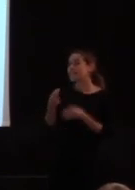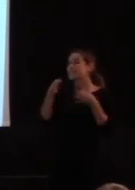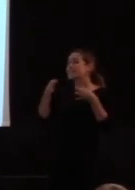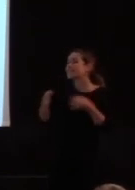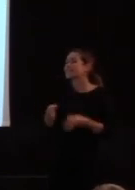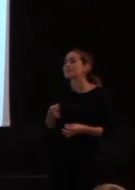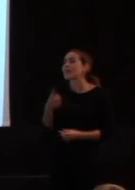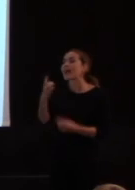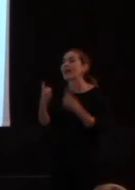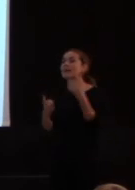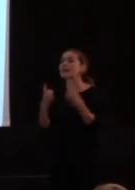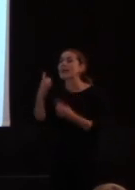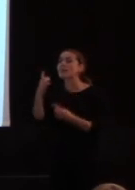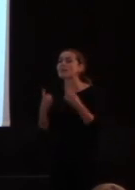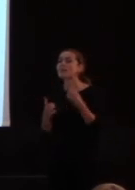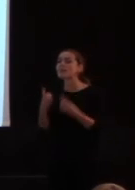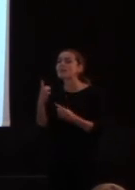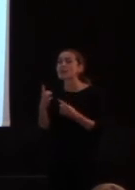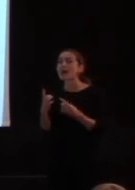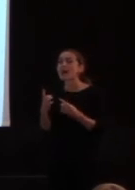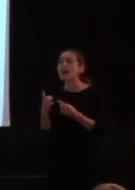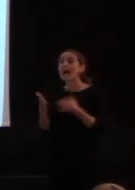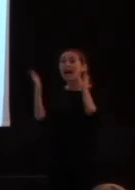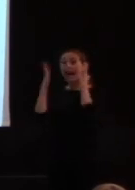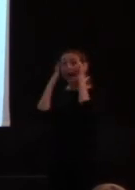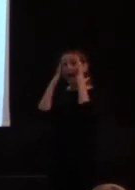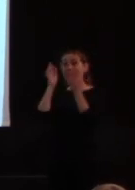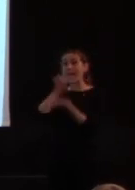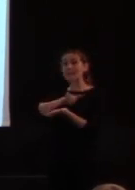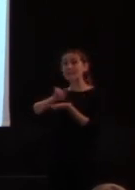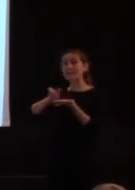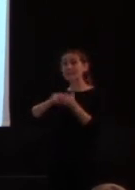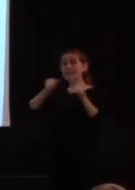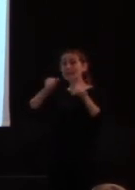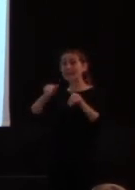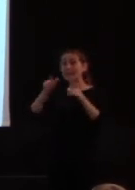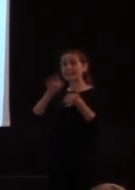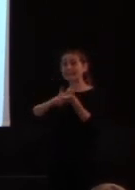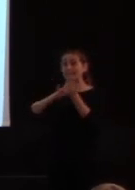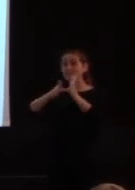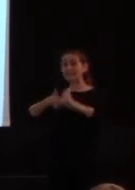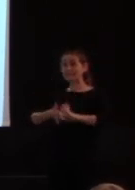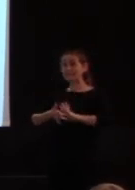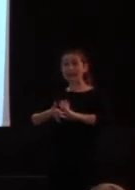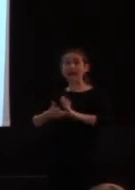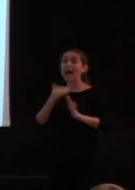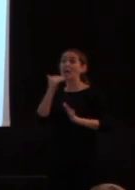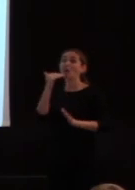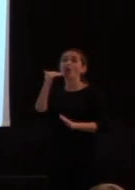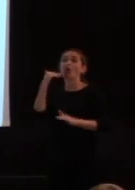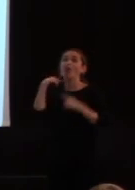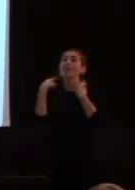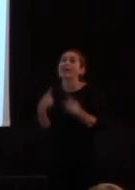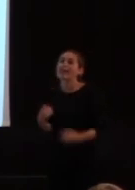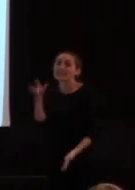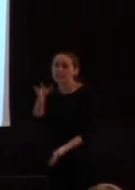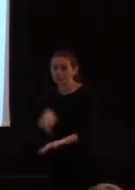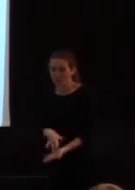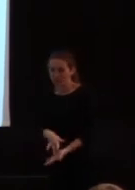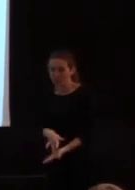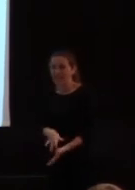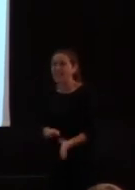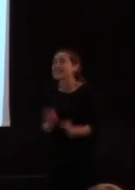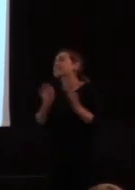sea, me he quedado sin tinta en la impresora, me he quedado, les pasan desgracias, ¿eh? Siempre hay algunos que